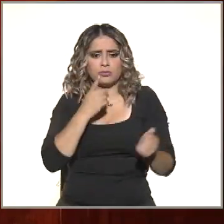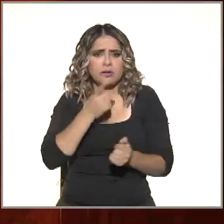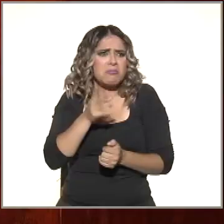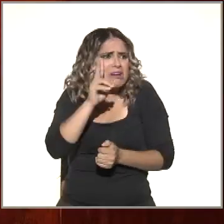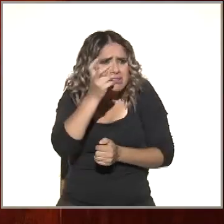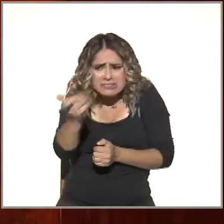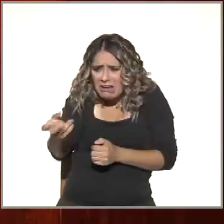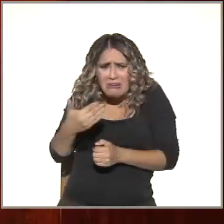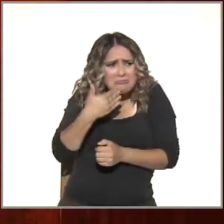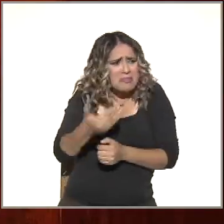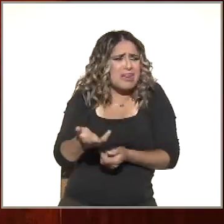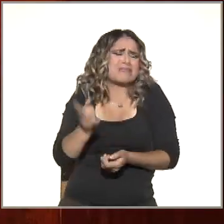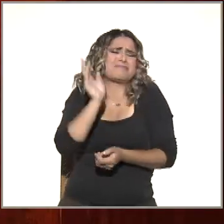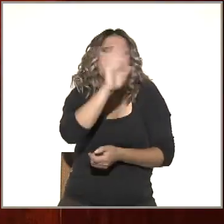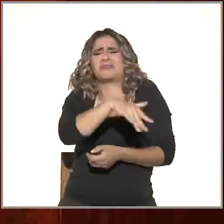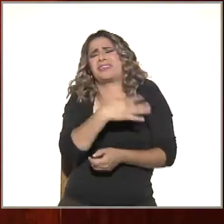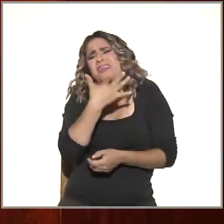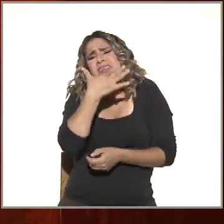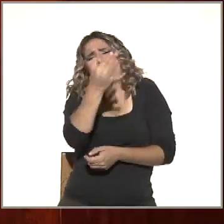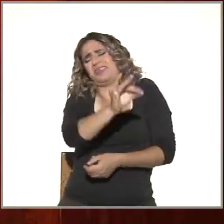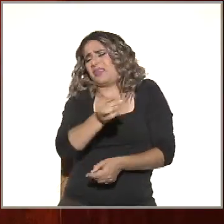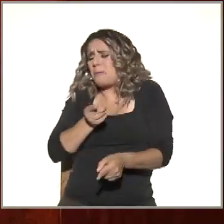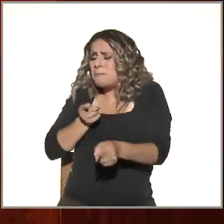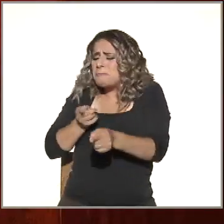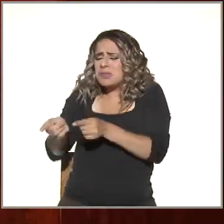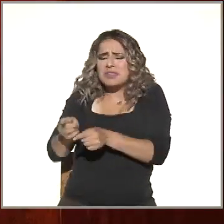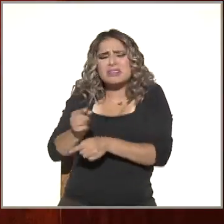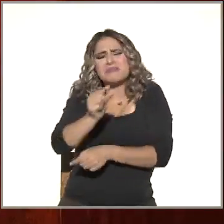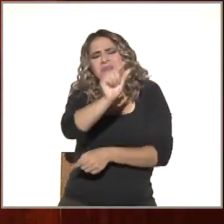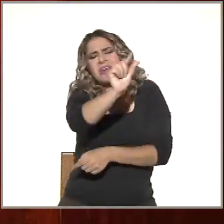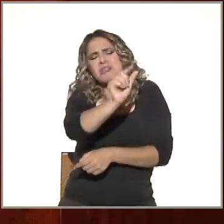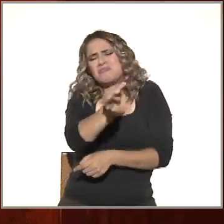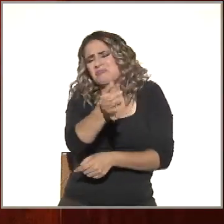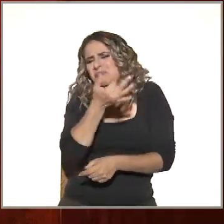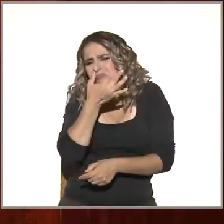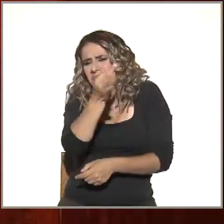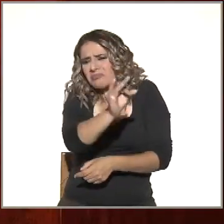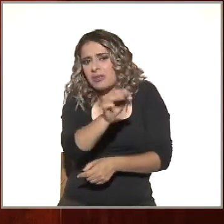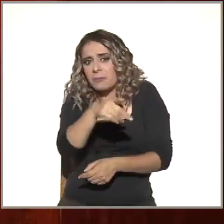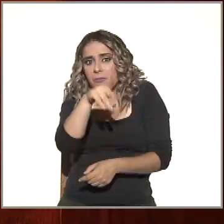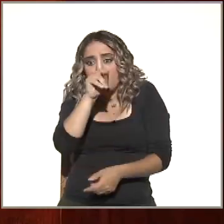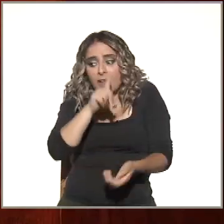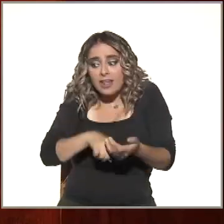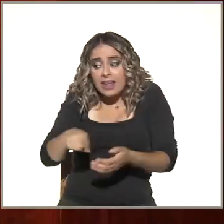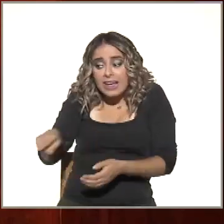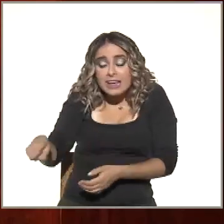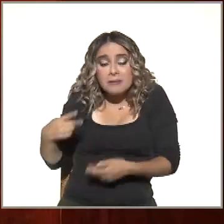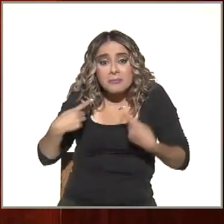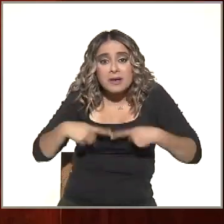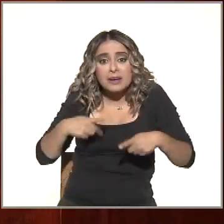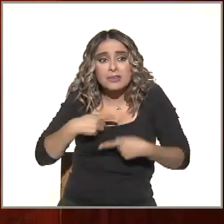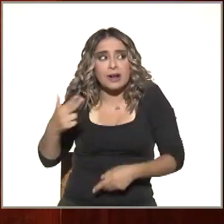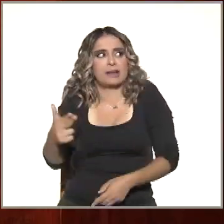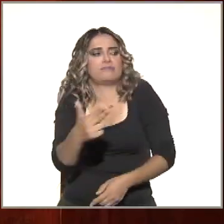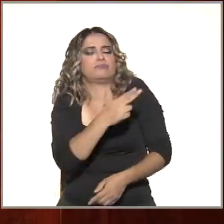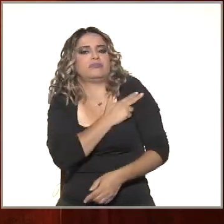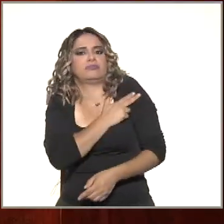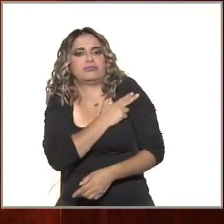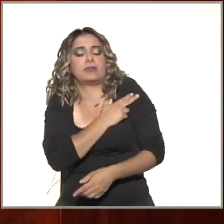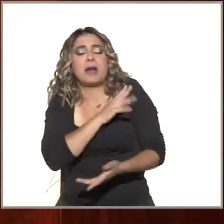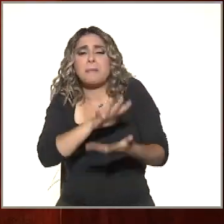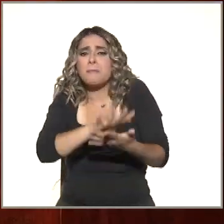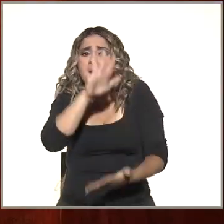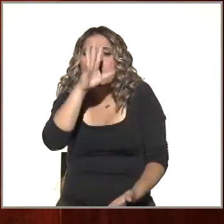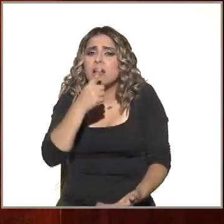está bien, no hay una reflexión en torno a lo que puede causar en una persona, que, sobre todo hablando de los niños,